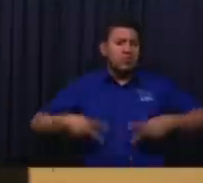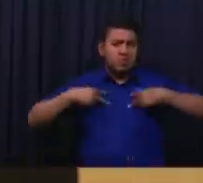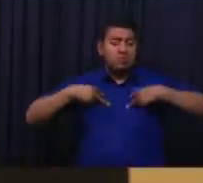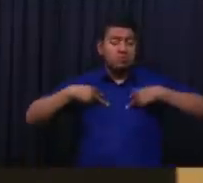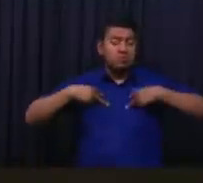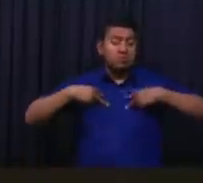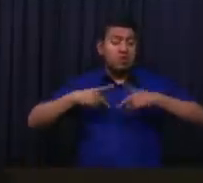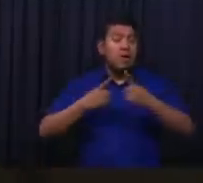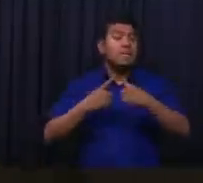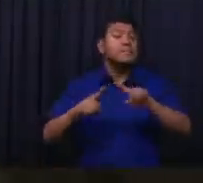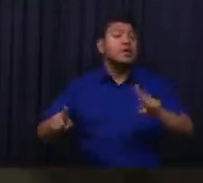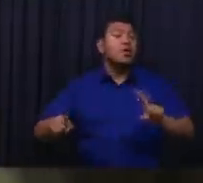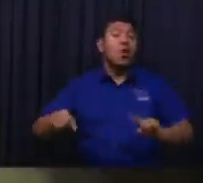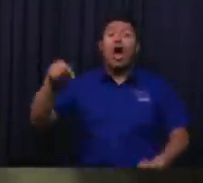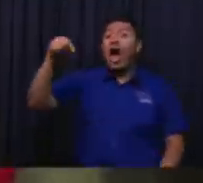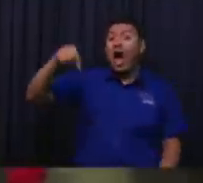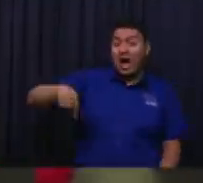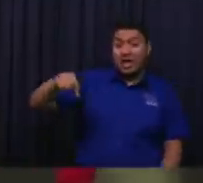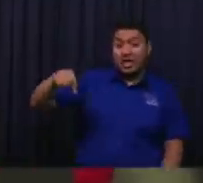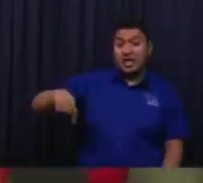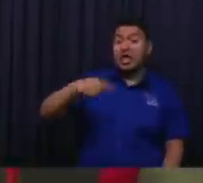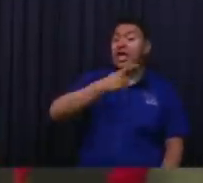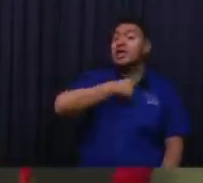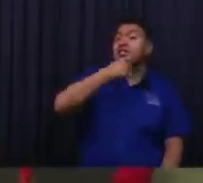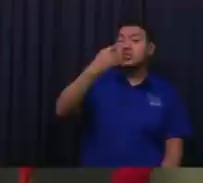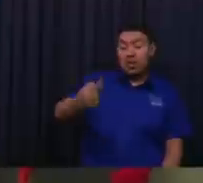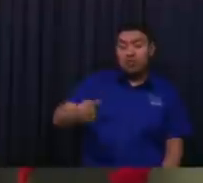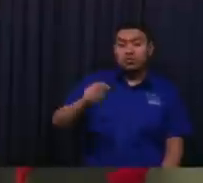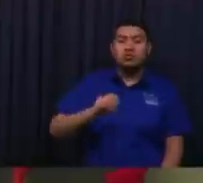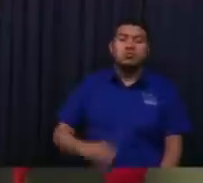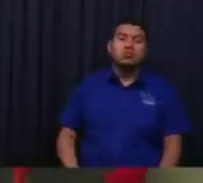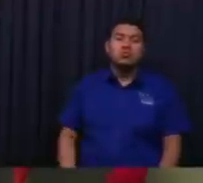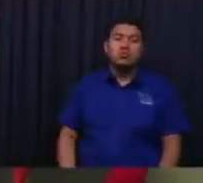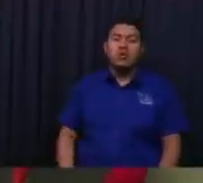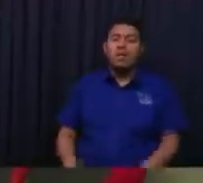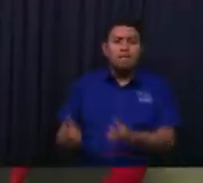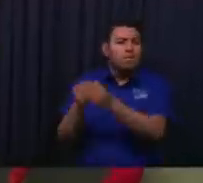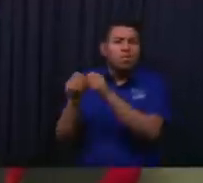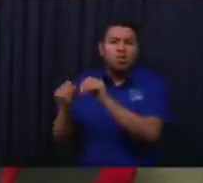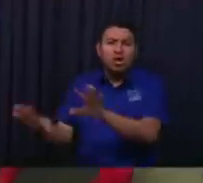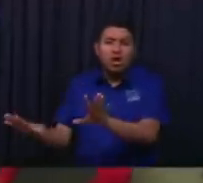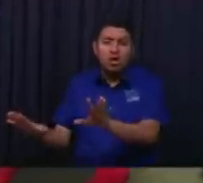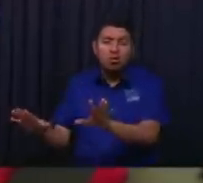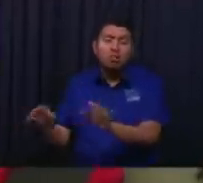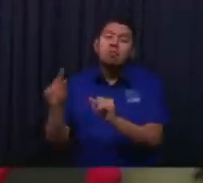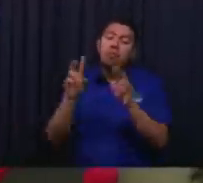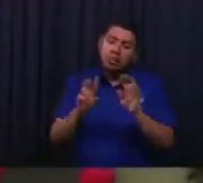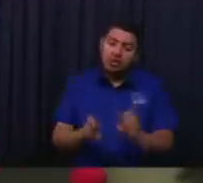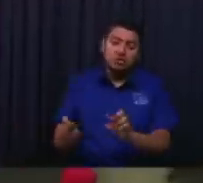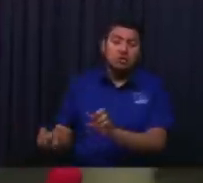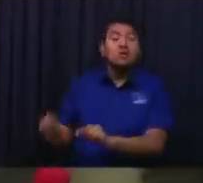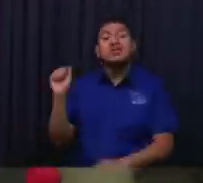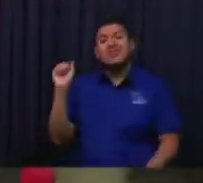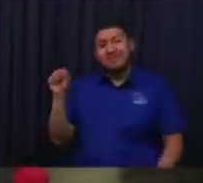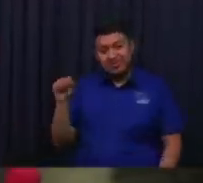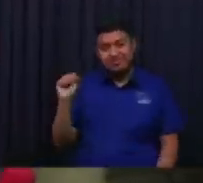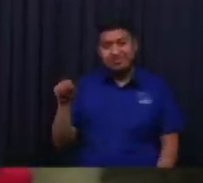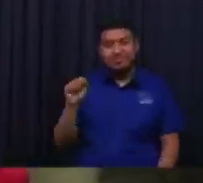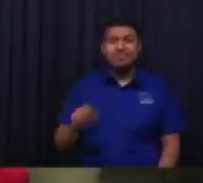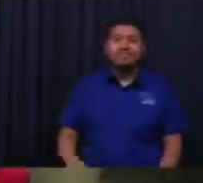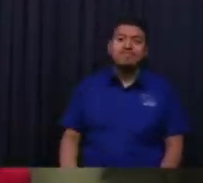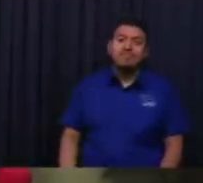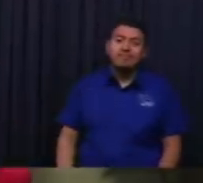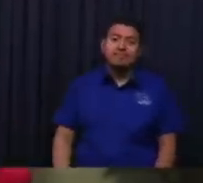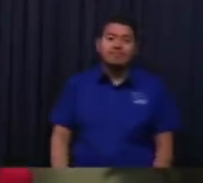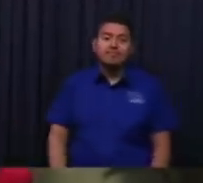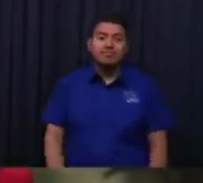estamos. Se murieron unos cuantos. A comparación de los 8,000 millones de personas que hay en el mundo, no se murió todo,